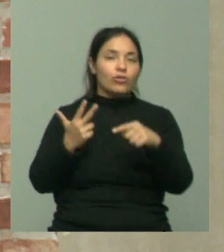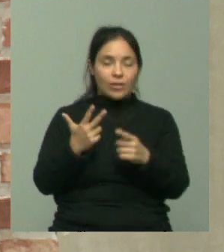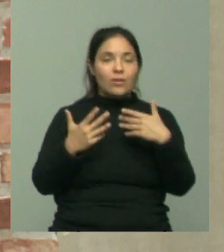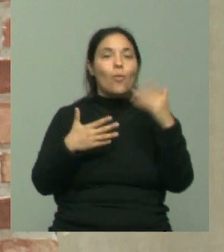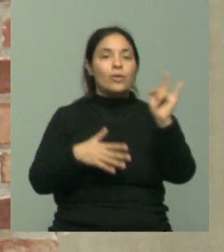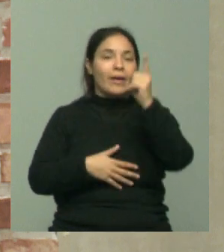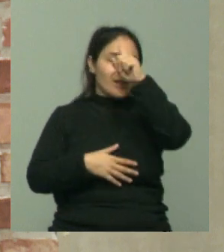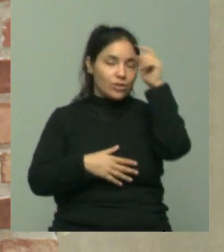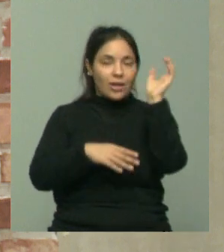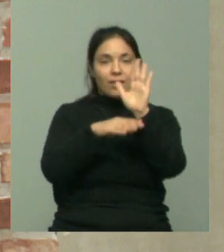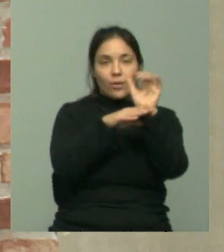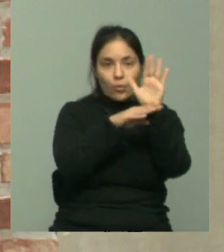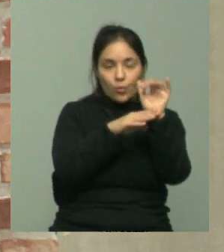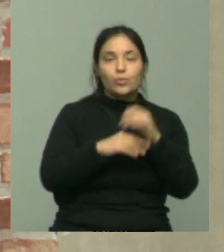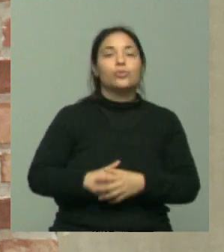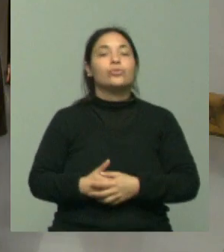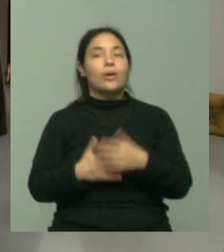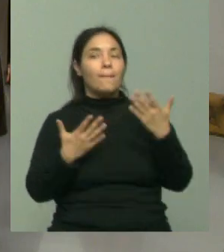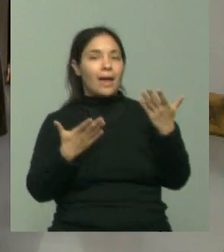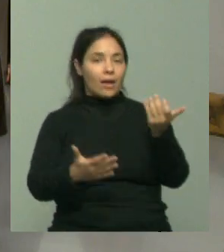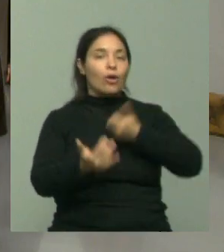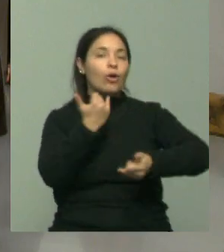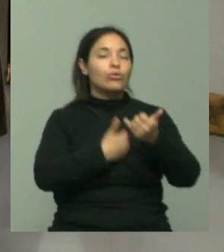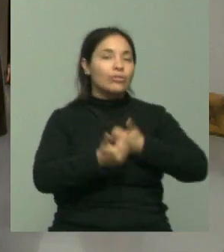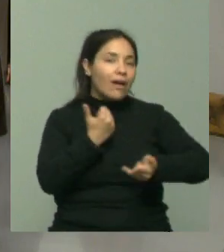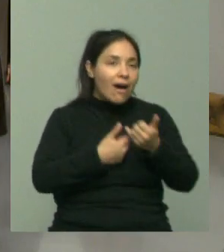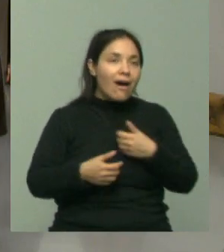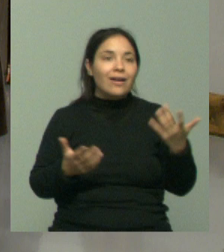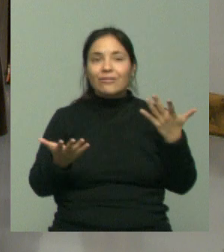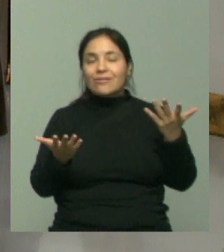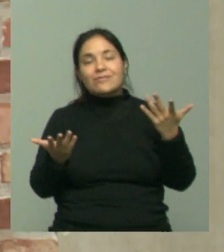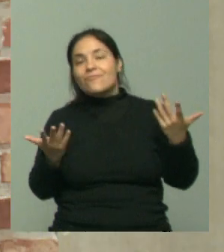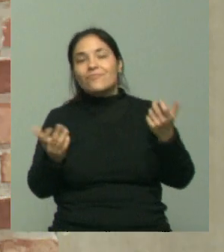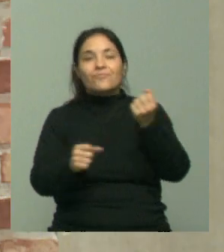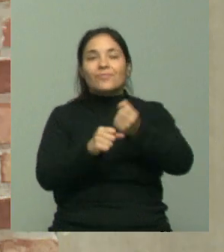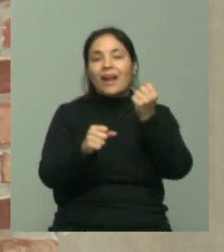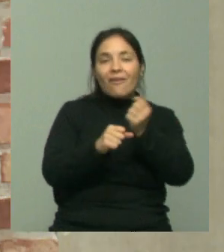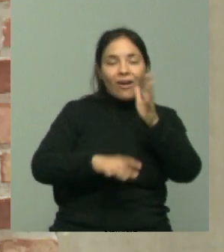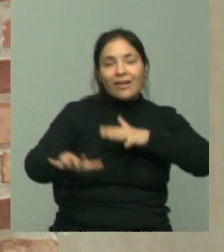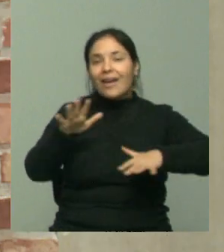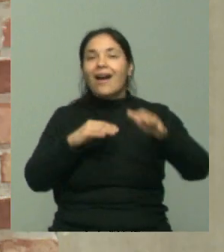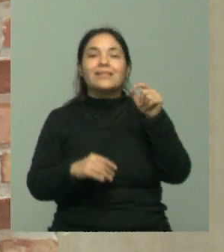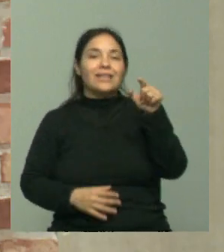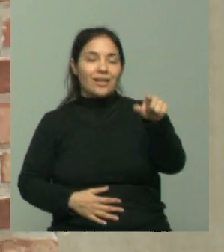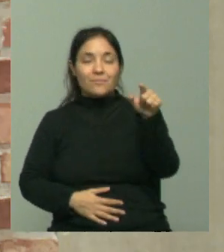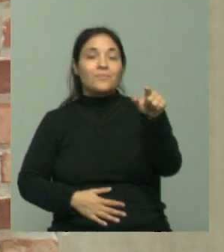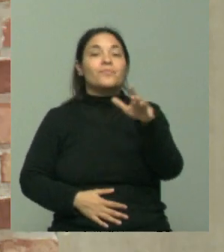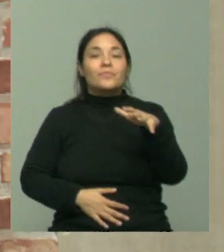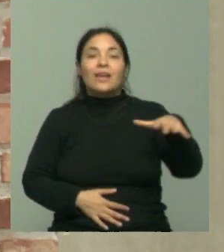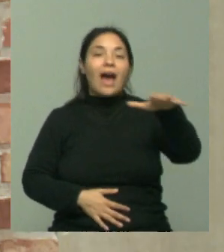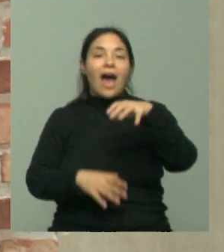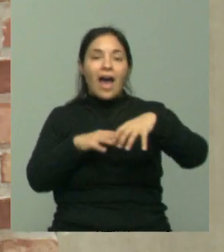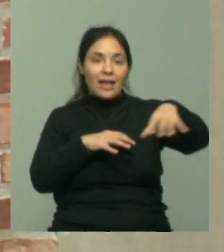Nacional de Cuyo, para contarnos justamente las hazañas y, digamos, las tareas que llevan adelante ahí en esa